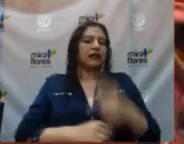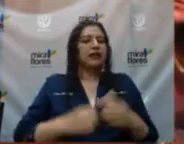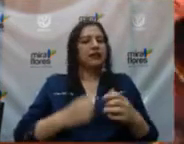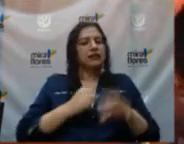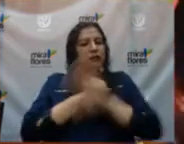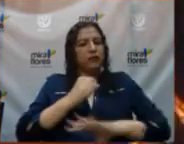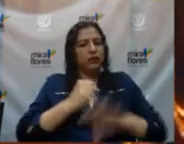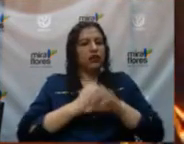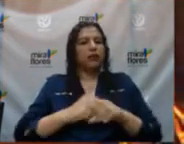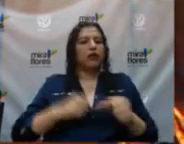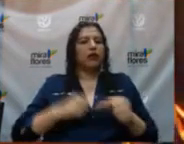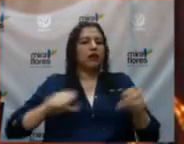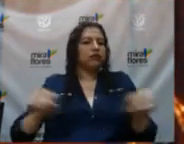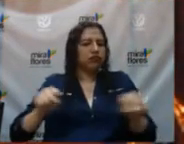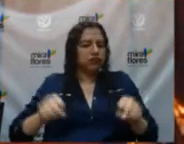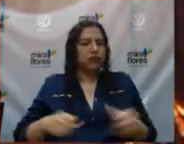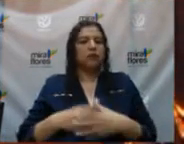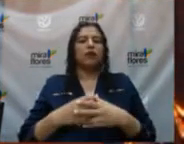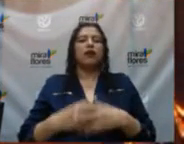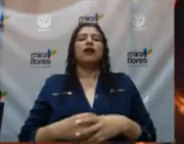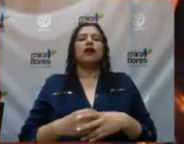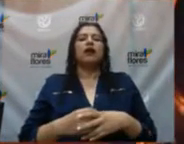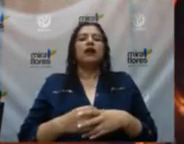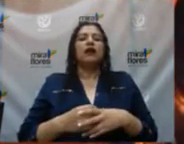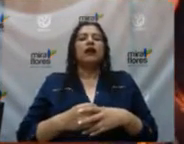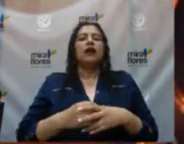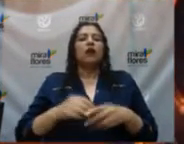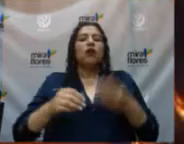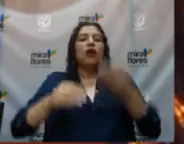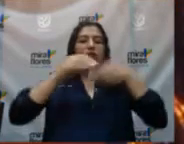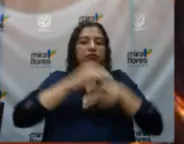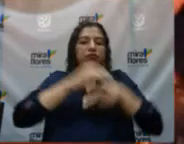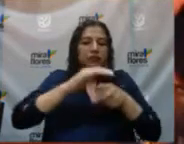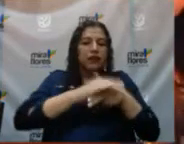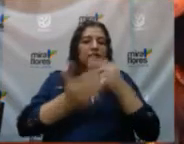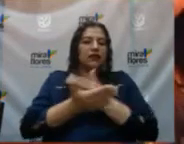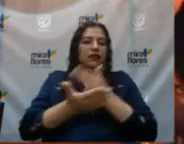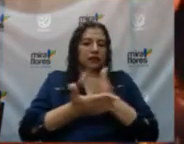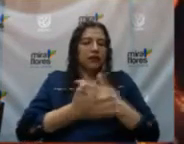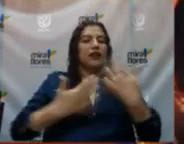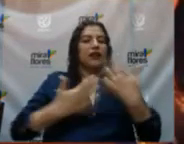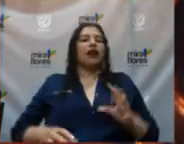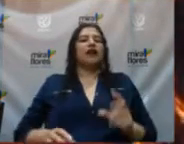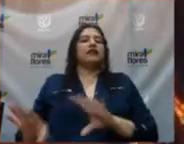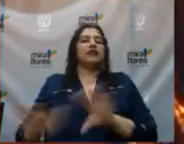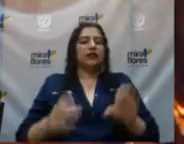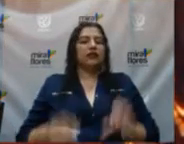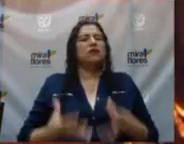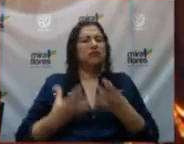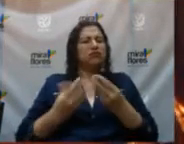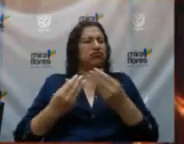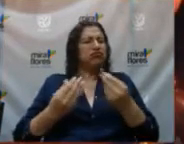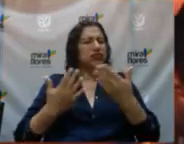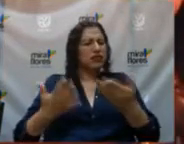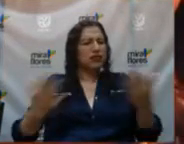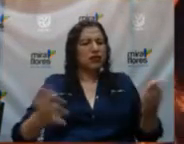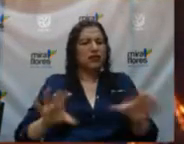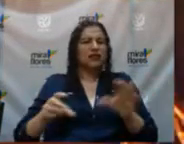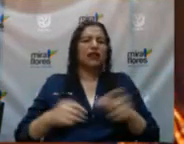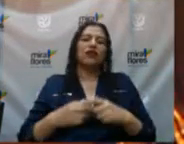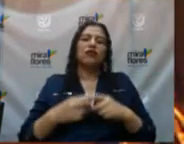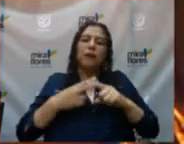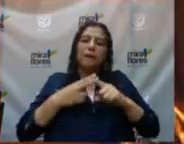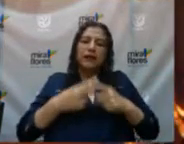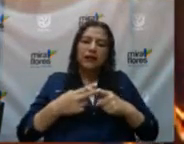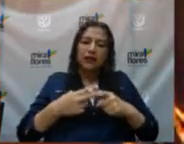una playa de estacionamiento tantas veces postergada y que ahora ya es una increíble realidad. Cuántas cosas se han hecho caminando hacia la